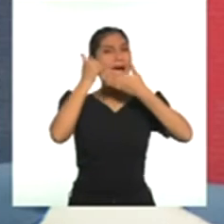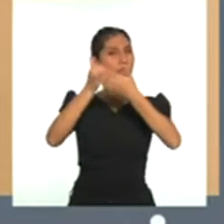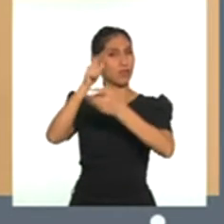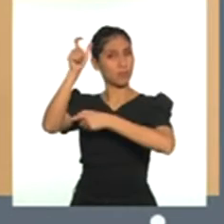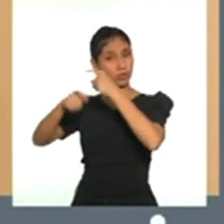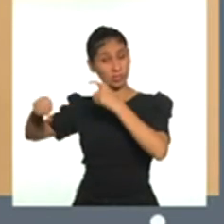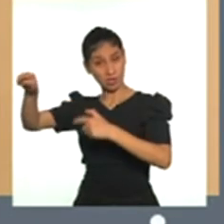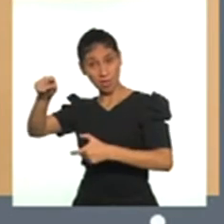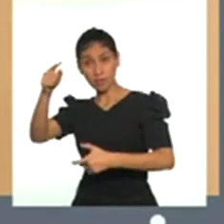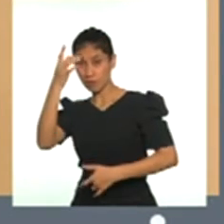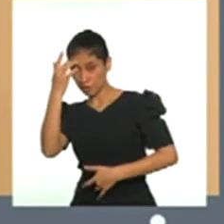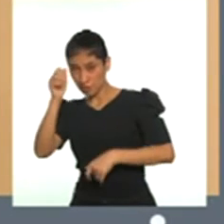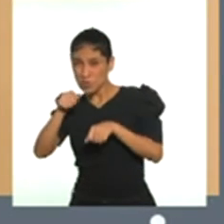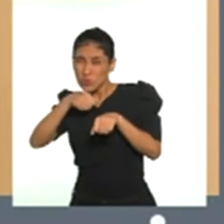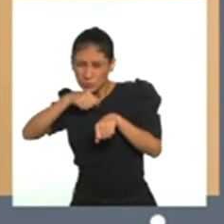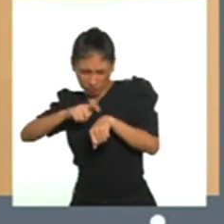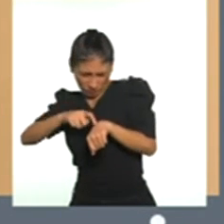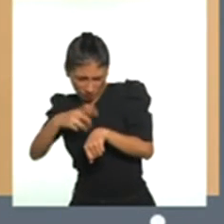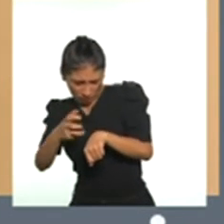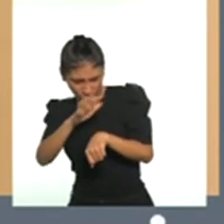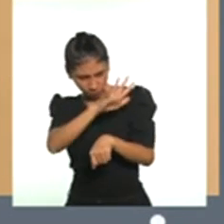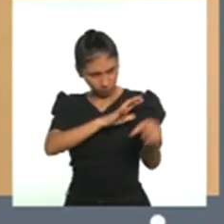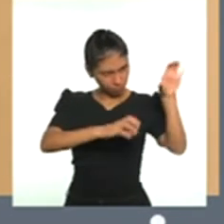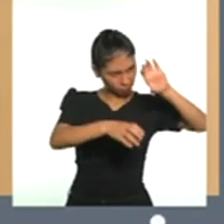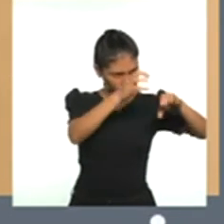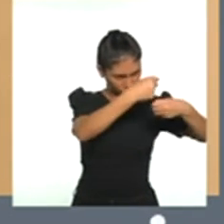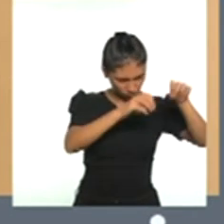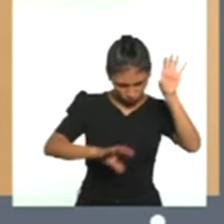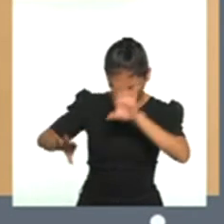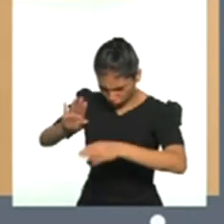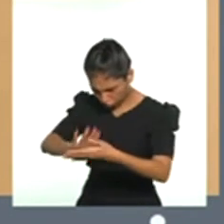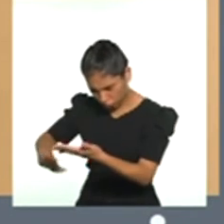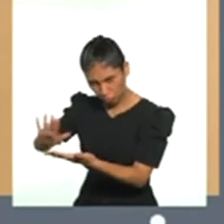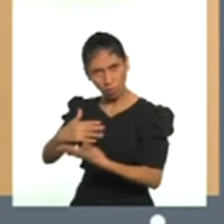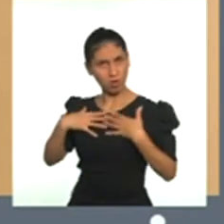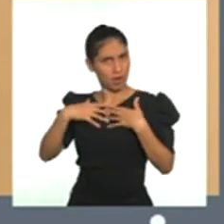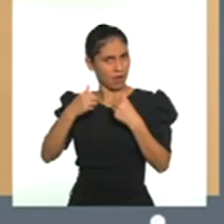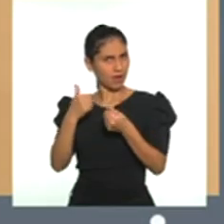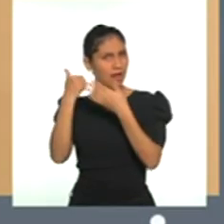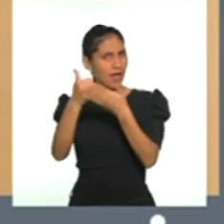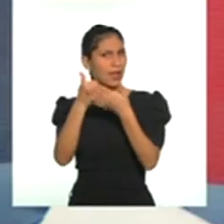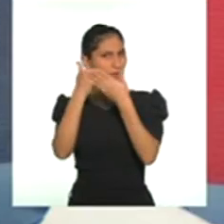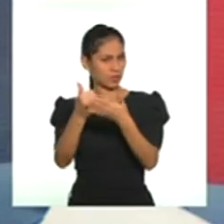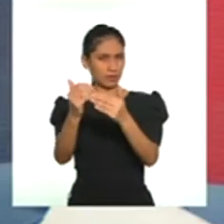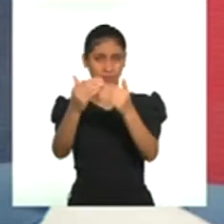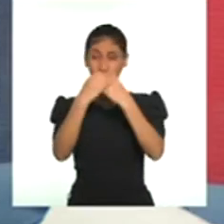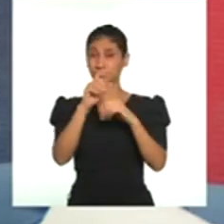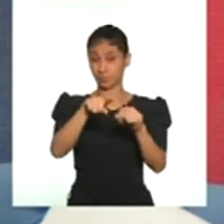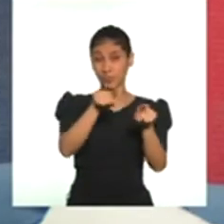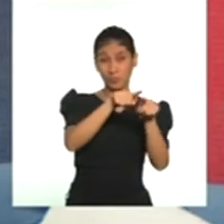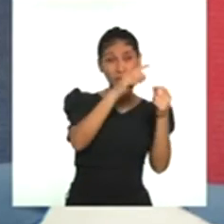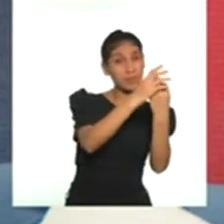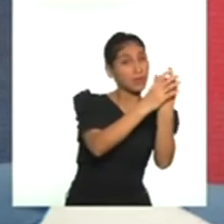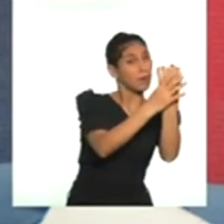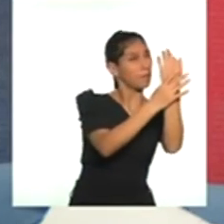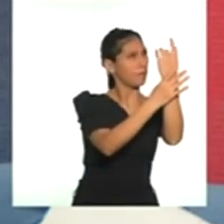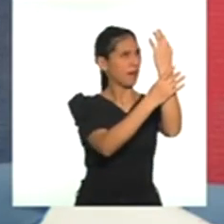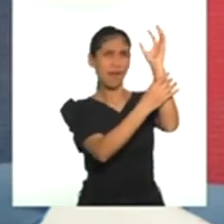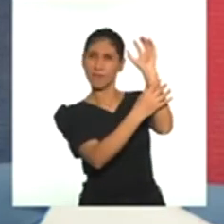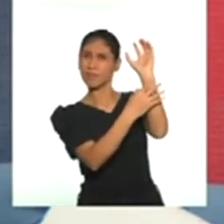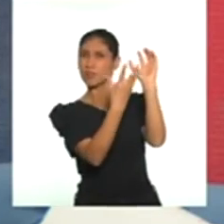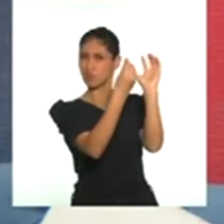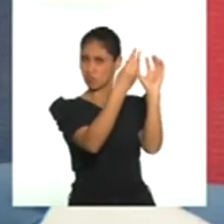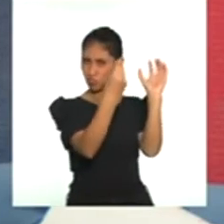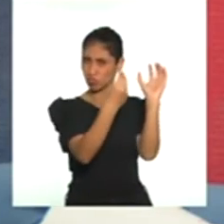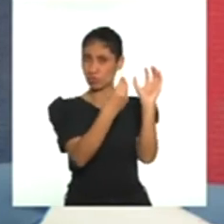planta? A mediados del siglo pasado, el palo de rosa casi se extingue por la sobreexplotación. Así como esta planta curativa, seguro